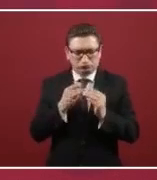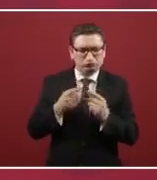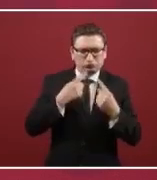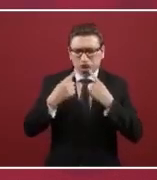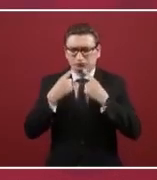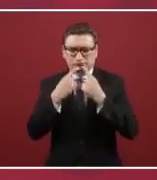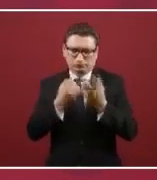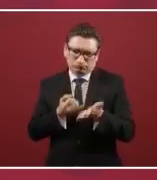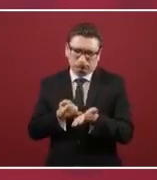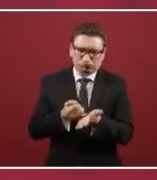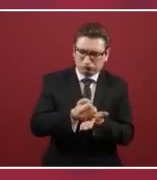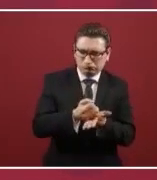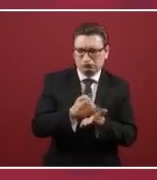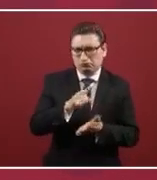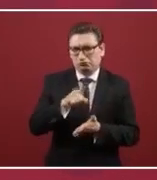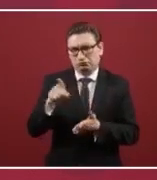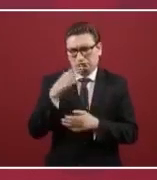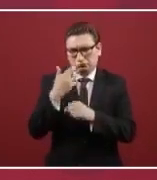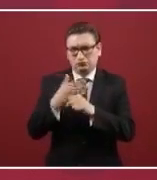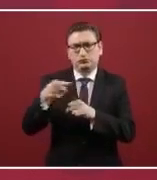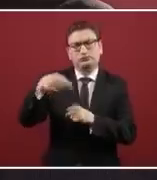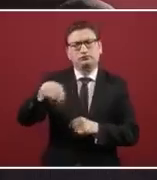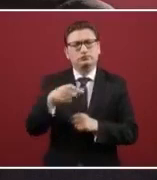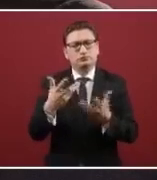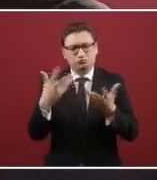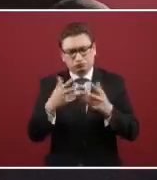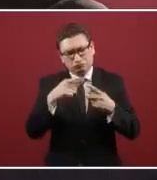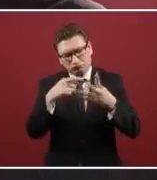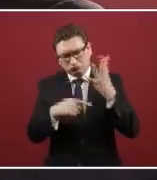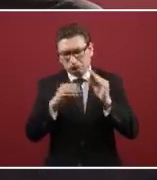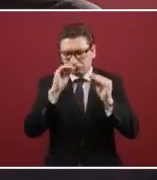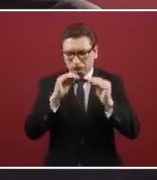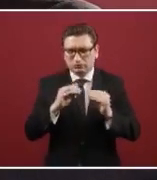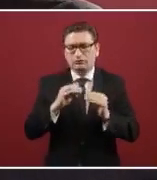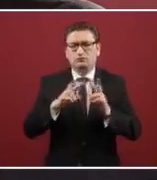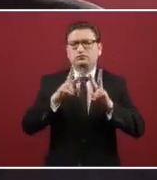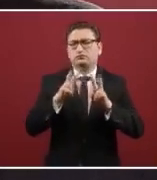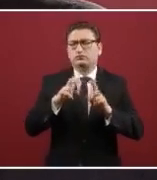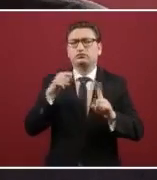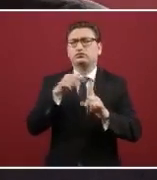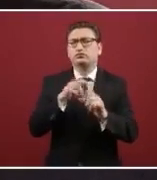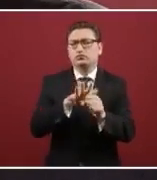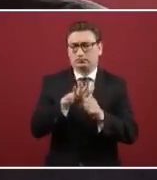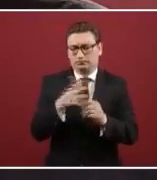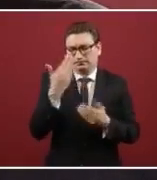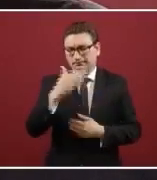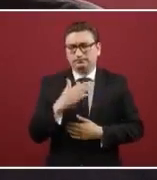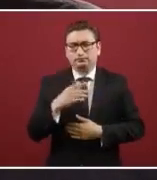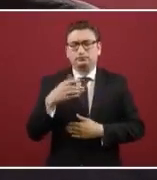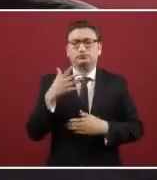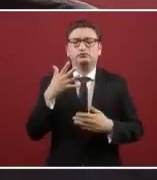en términos generales, se cumple con